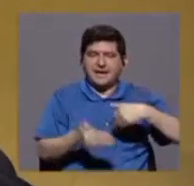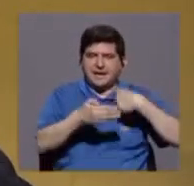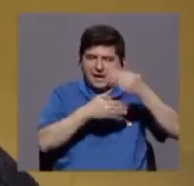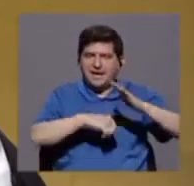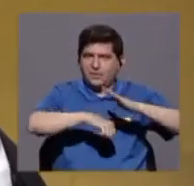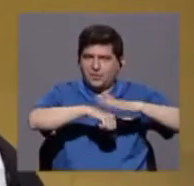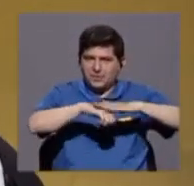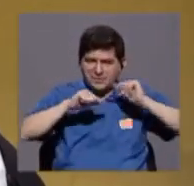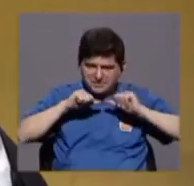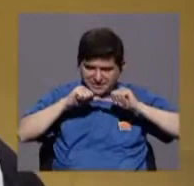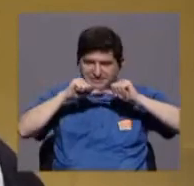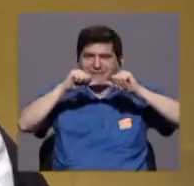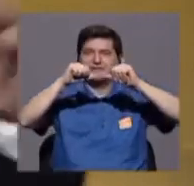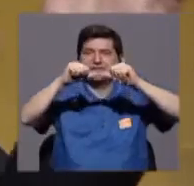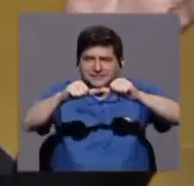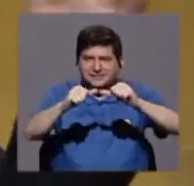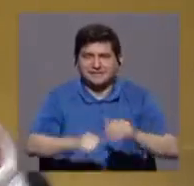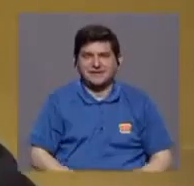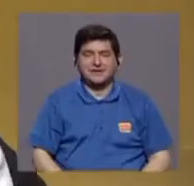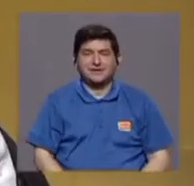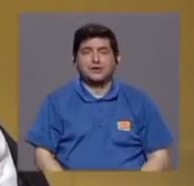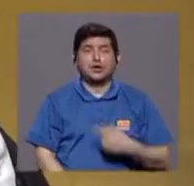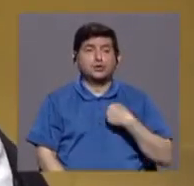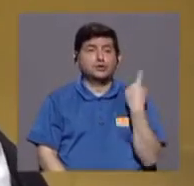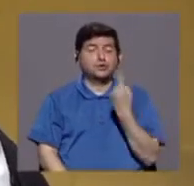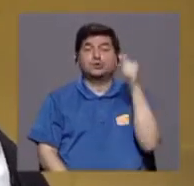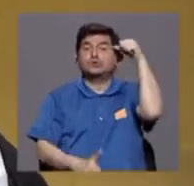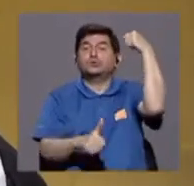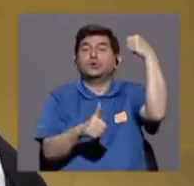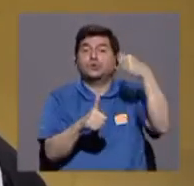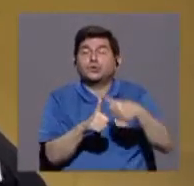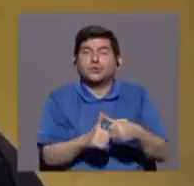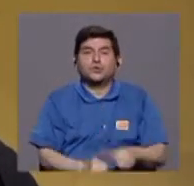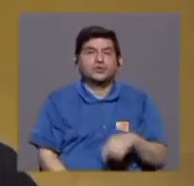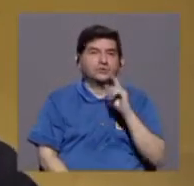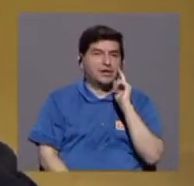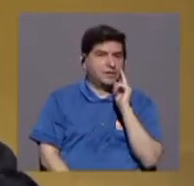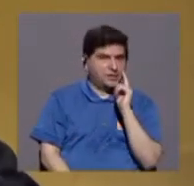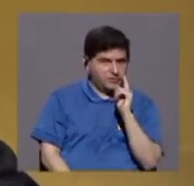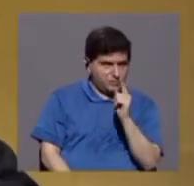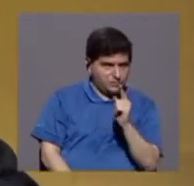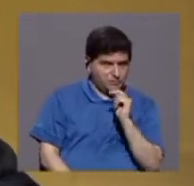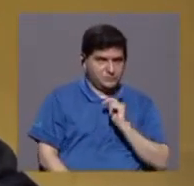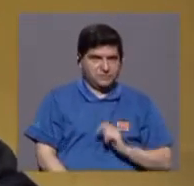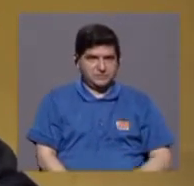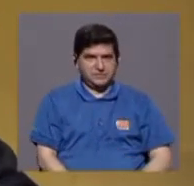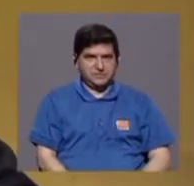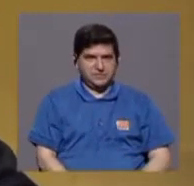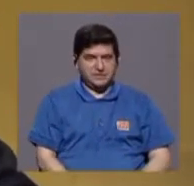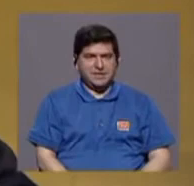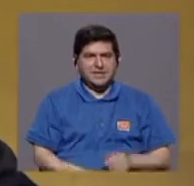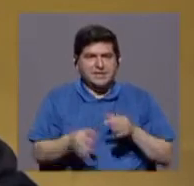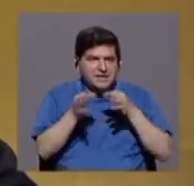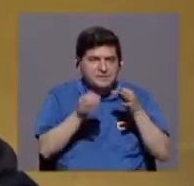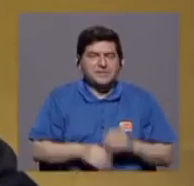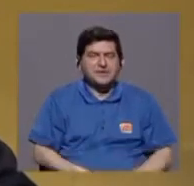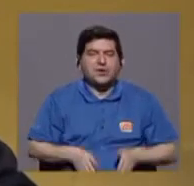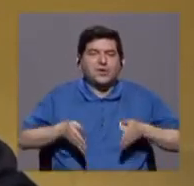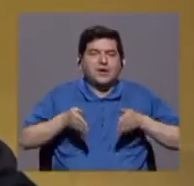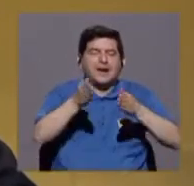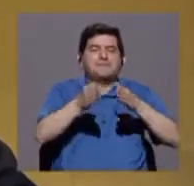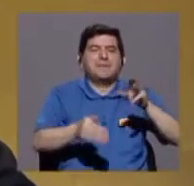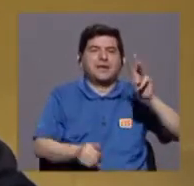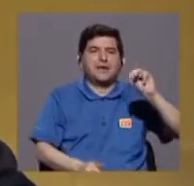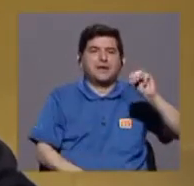para el siguiente segmento y nada más quiero recordar que usted contó cómo el camino de mulas